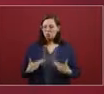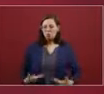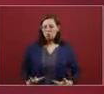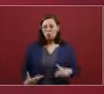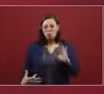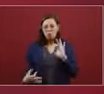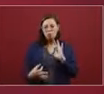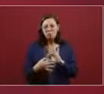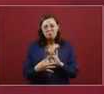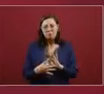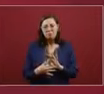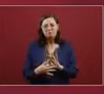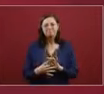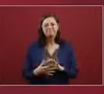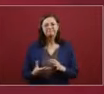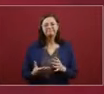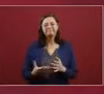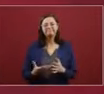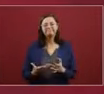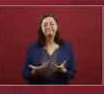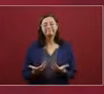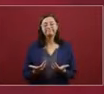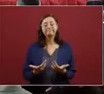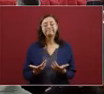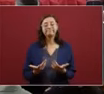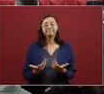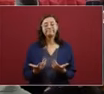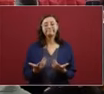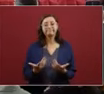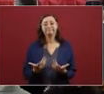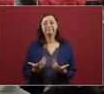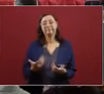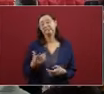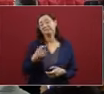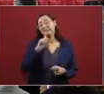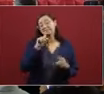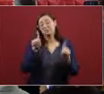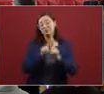todos debemos entender que el poder,